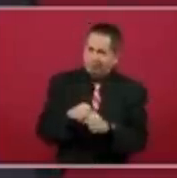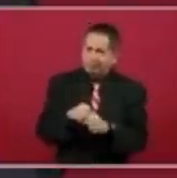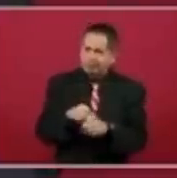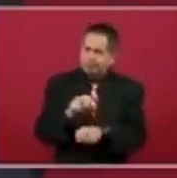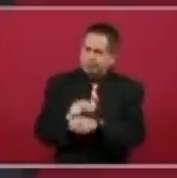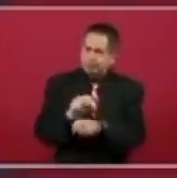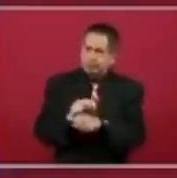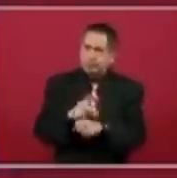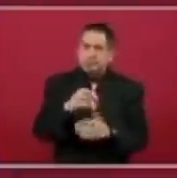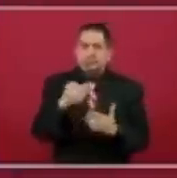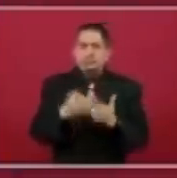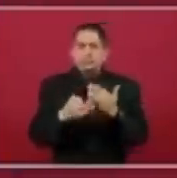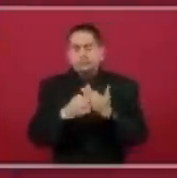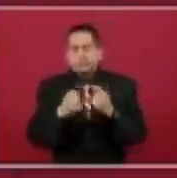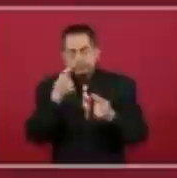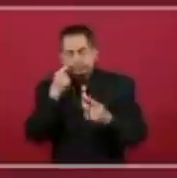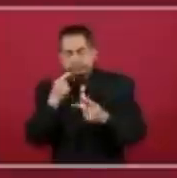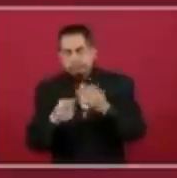pero les faltó,